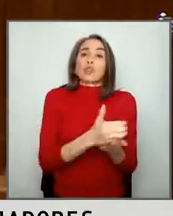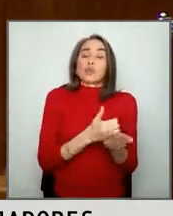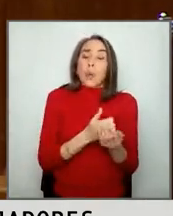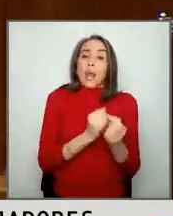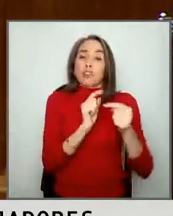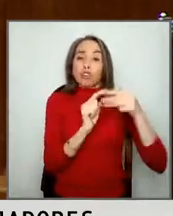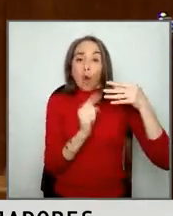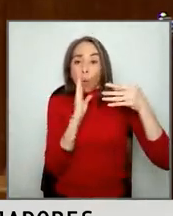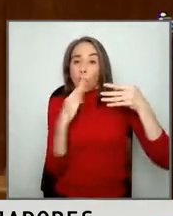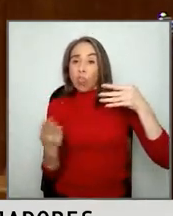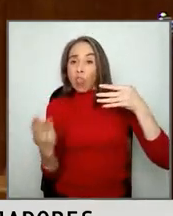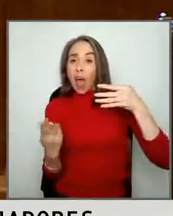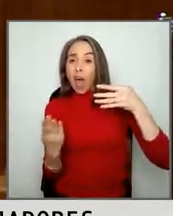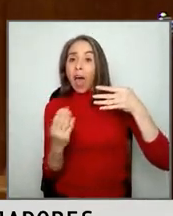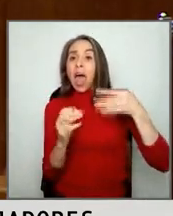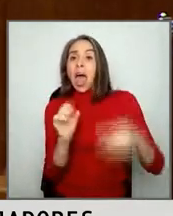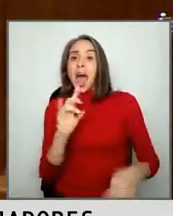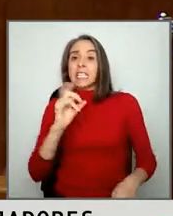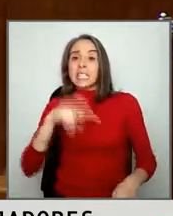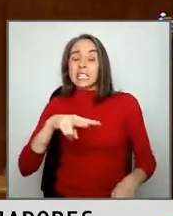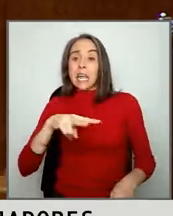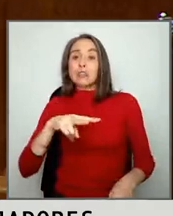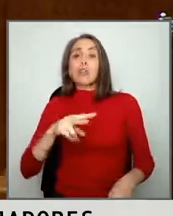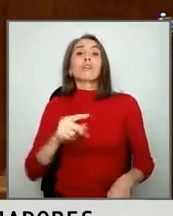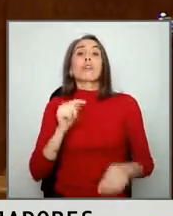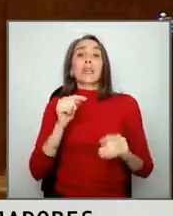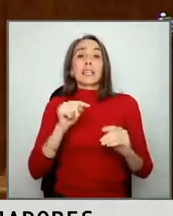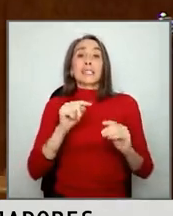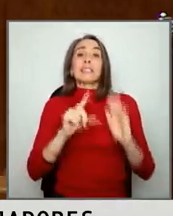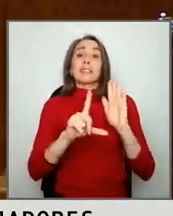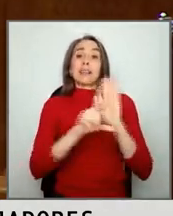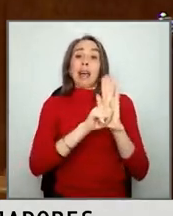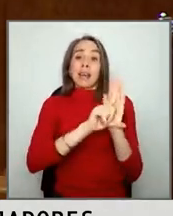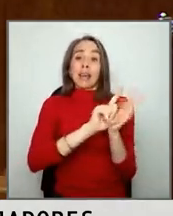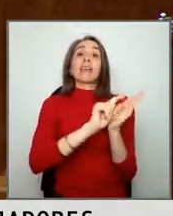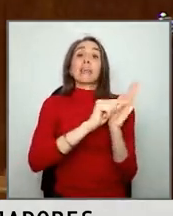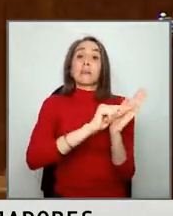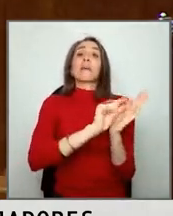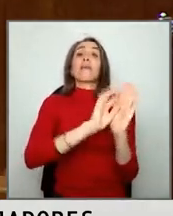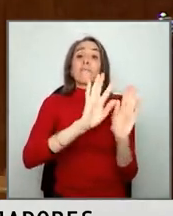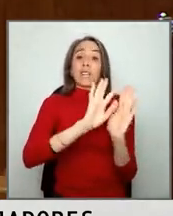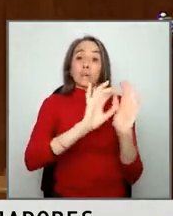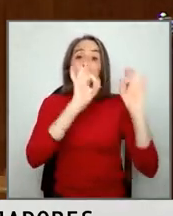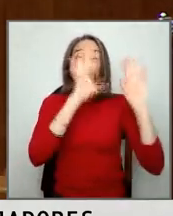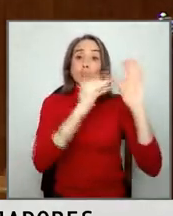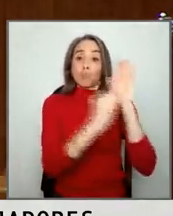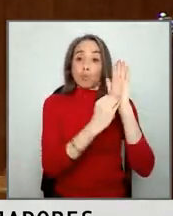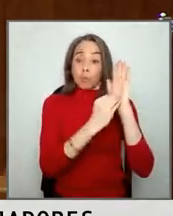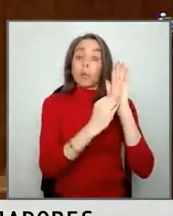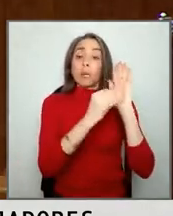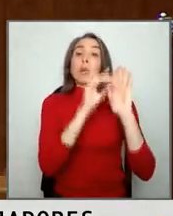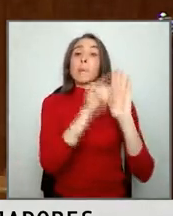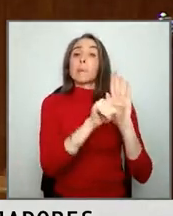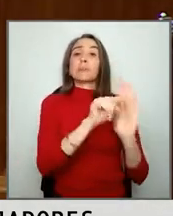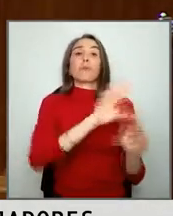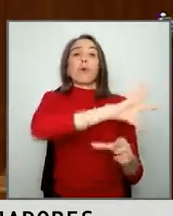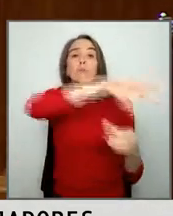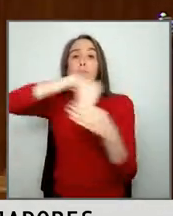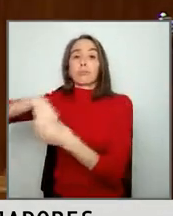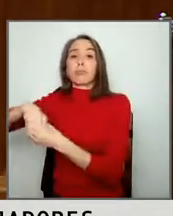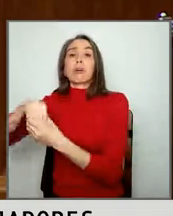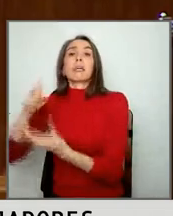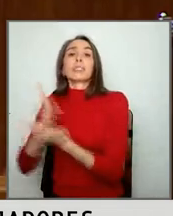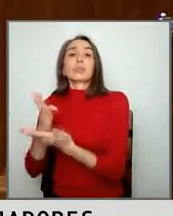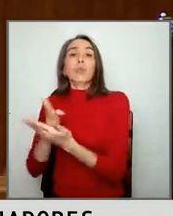modificados en los sucesivo con este cambio de administración Asimismo se destacó que esta moción contribuía